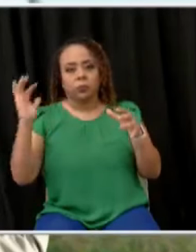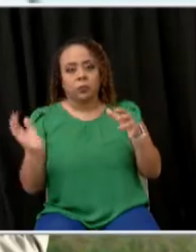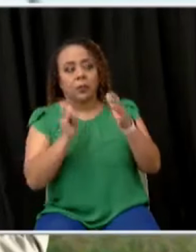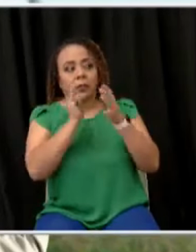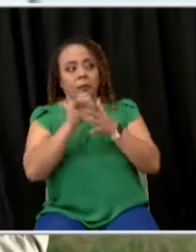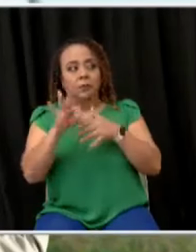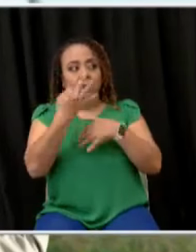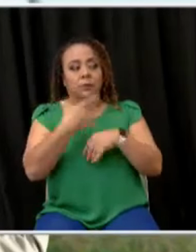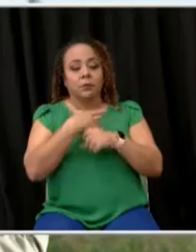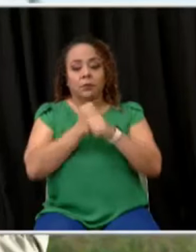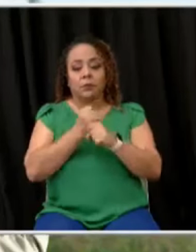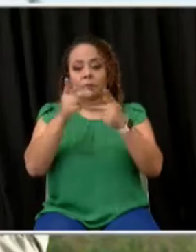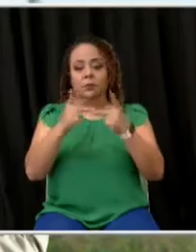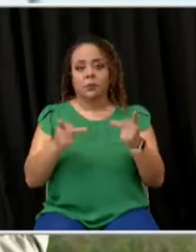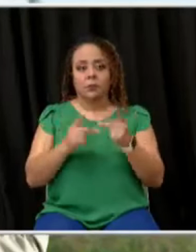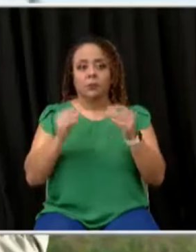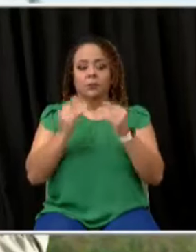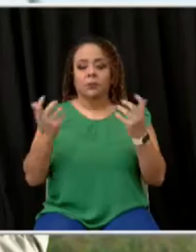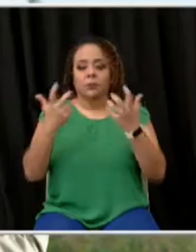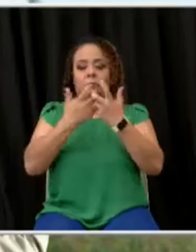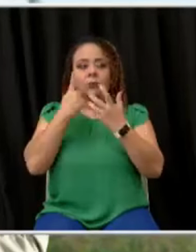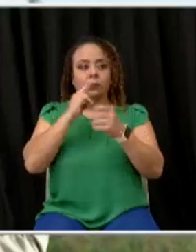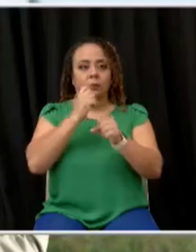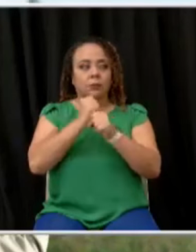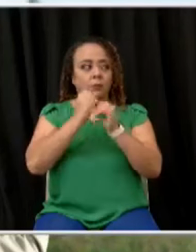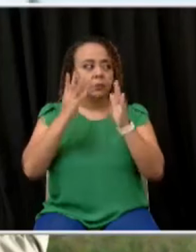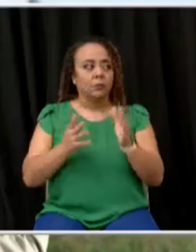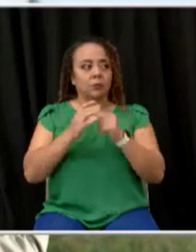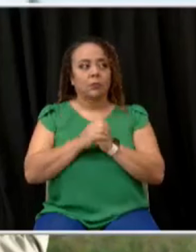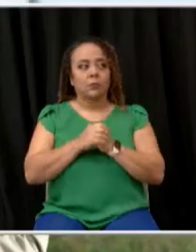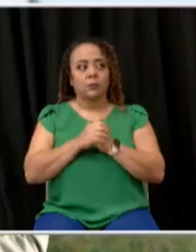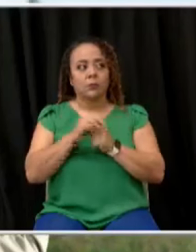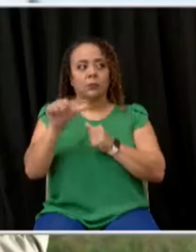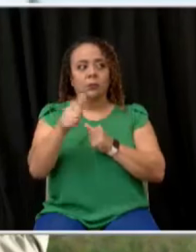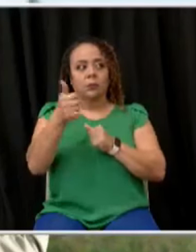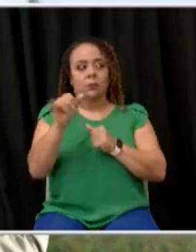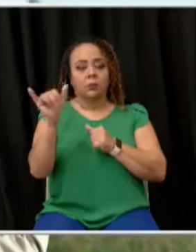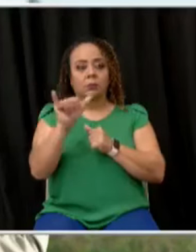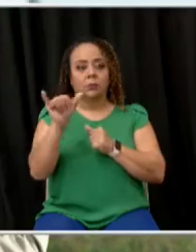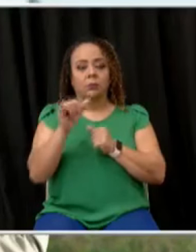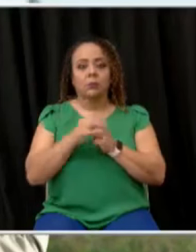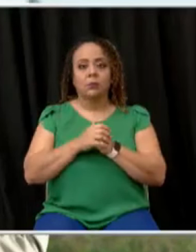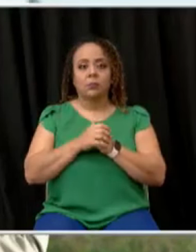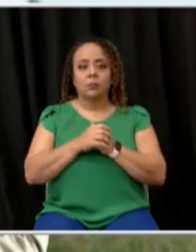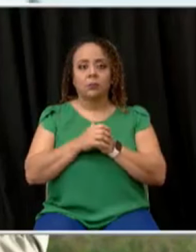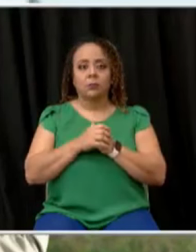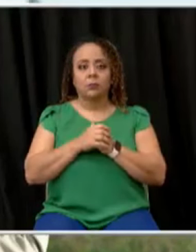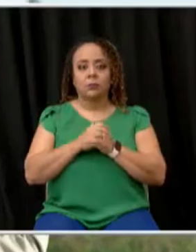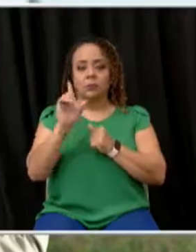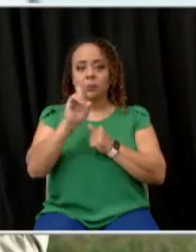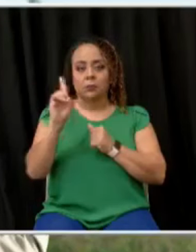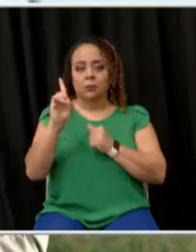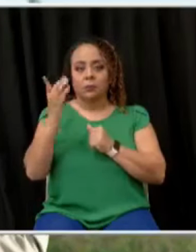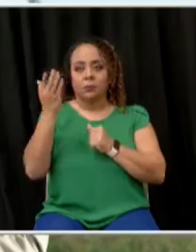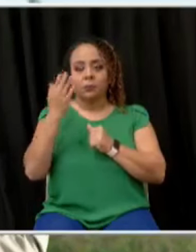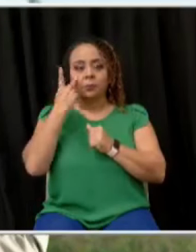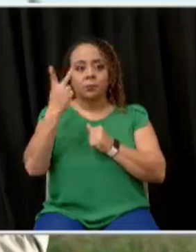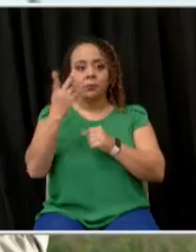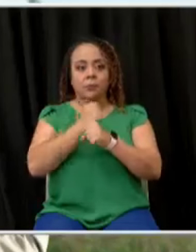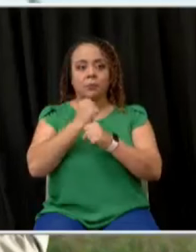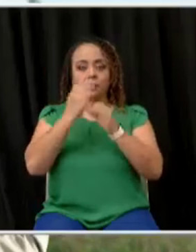de hacer que un puesto sea más amigable con el trabajador. Otros, como el de la derecha, donde vemos